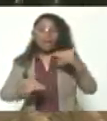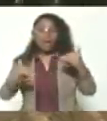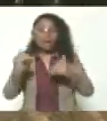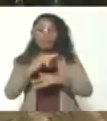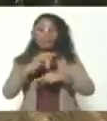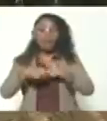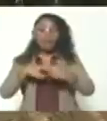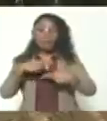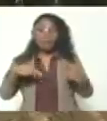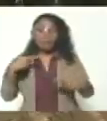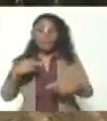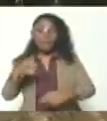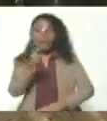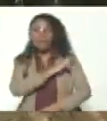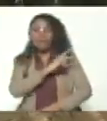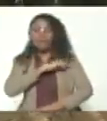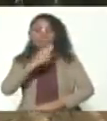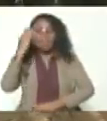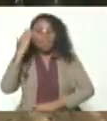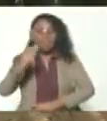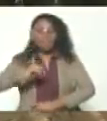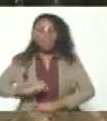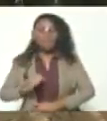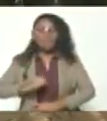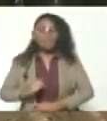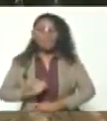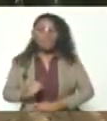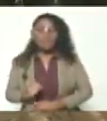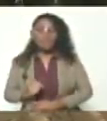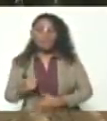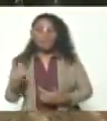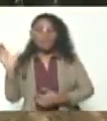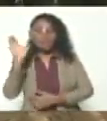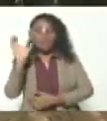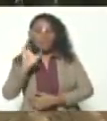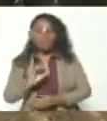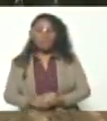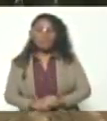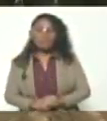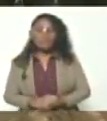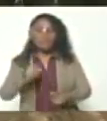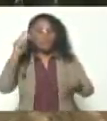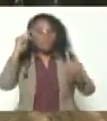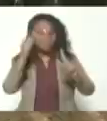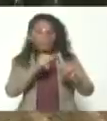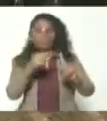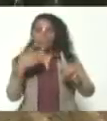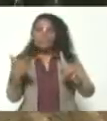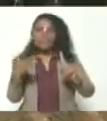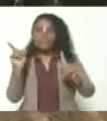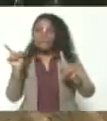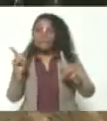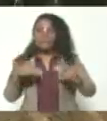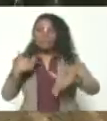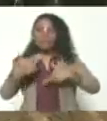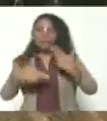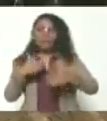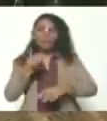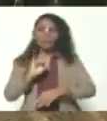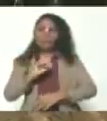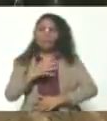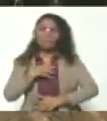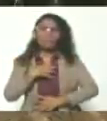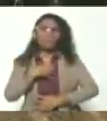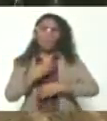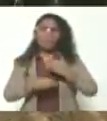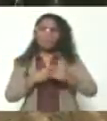revolución y a jefes militares y policiales de Caracas. El objetivo de ellos, de estos mercenarios, porque no podríamos